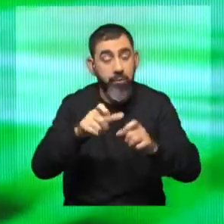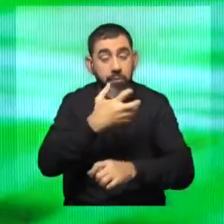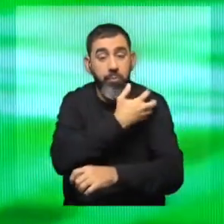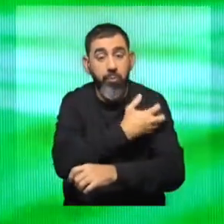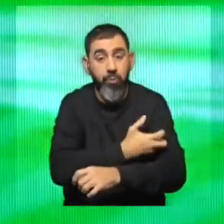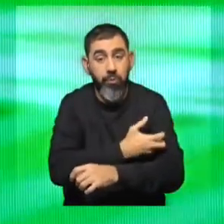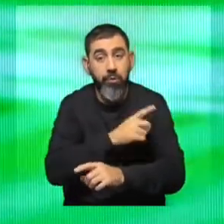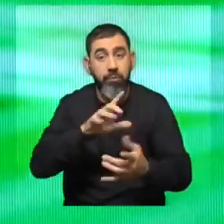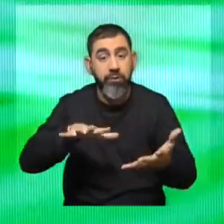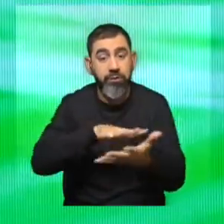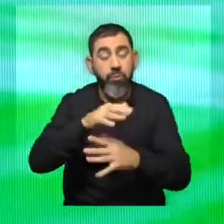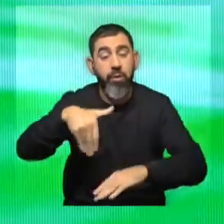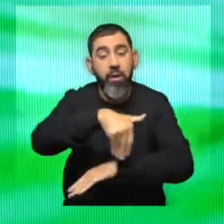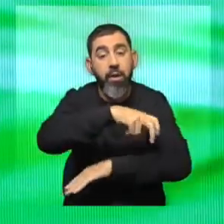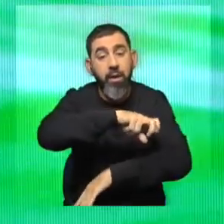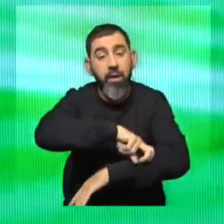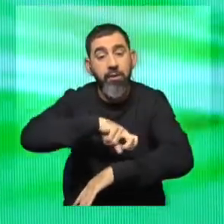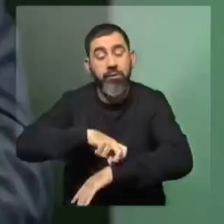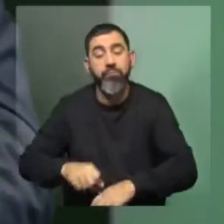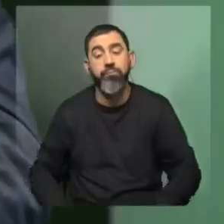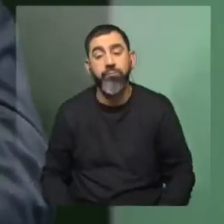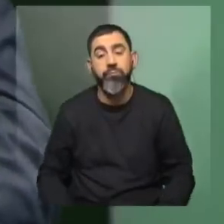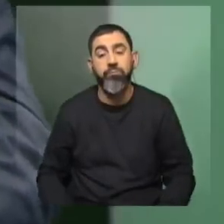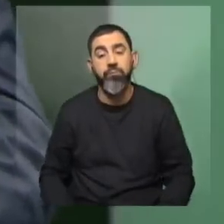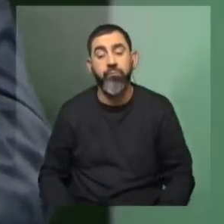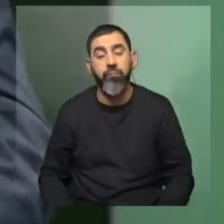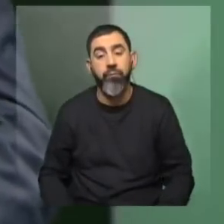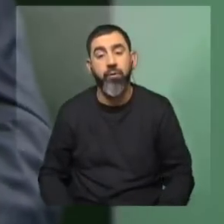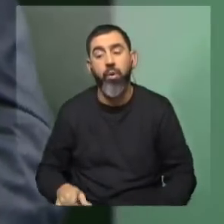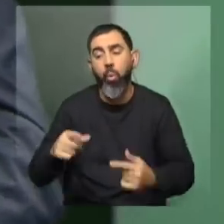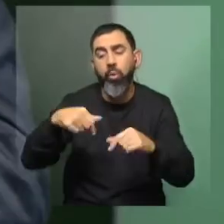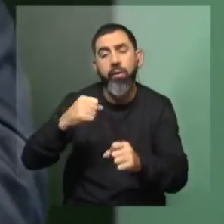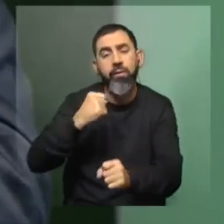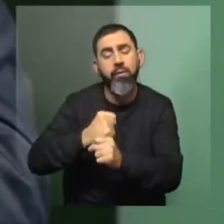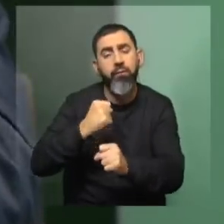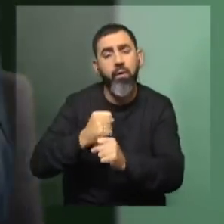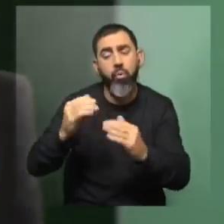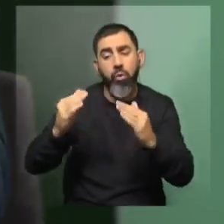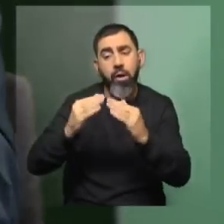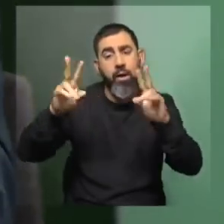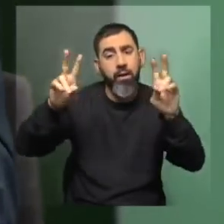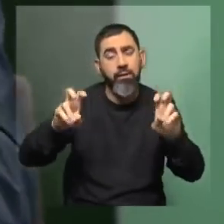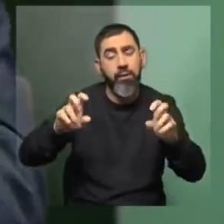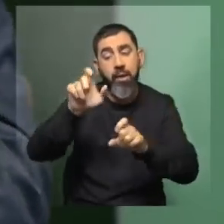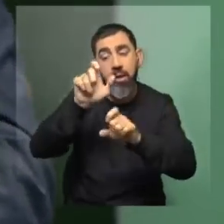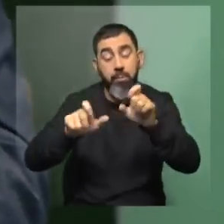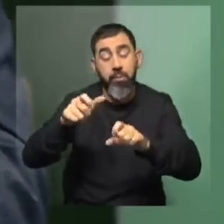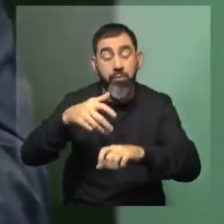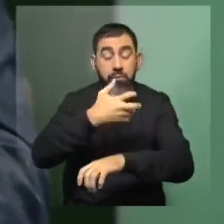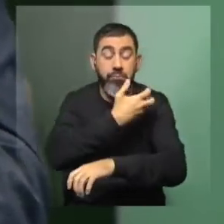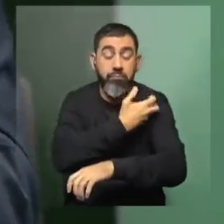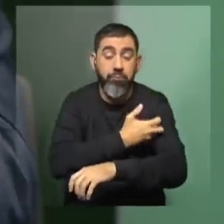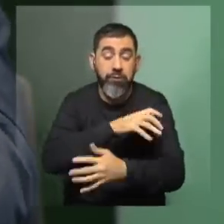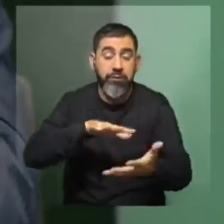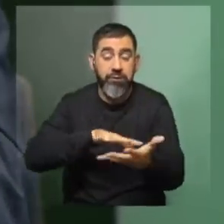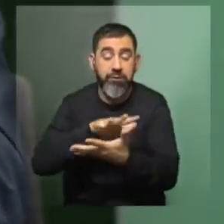la pobreza y a la situación de calle no cómo incide el trabajo que realizan ustedes en el espacio en la casa en las personas que bueno que están atravesando esta situación